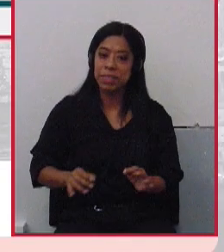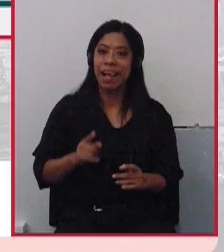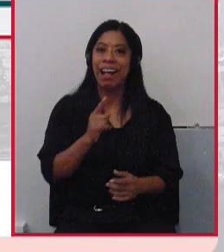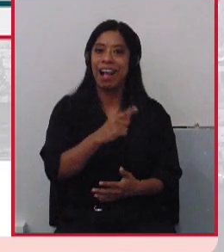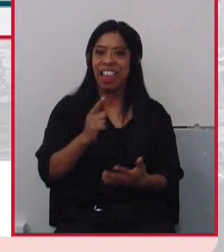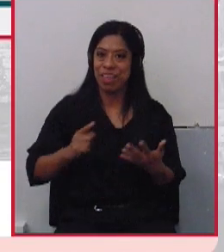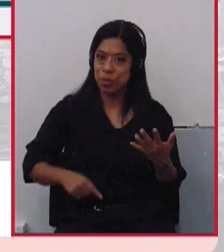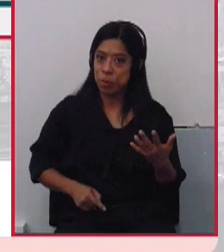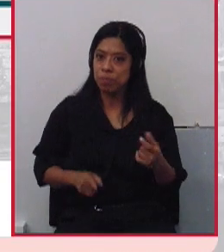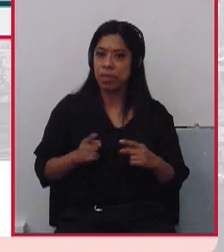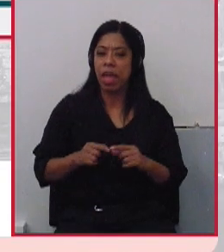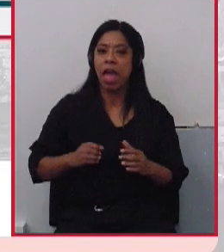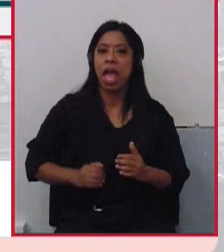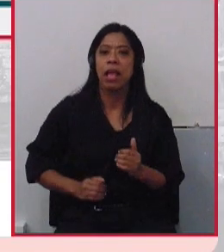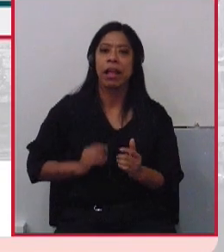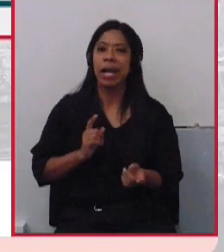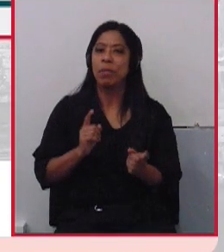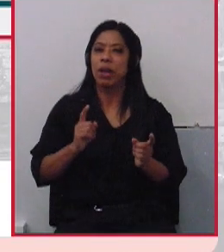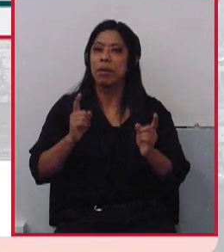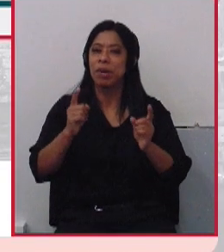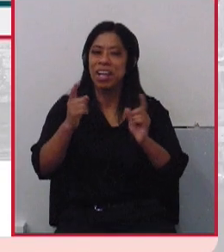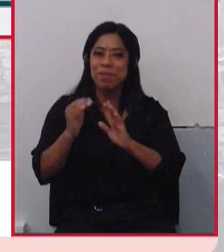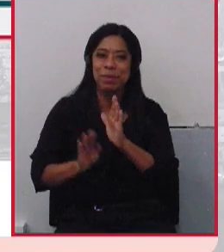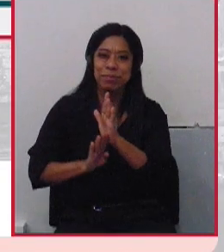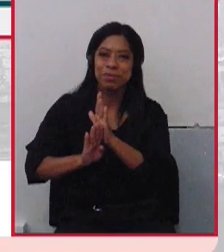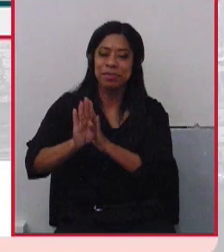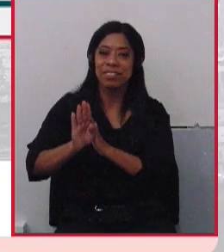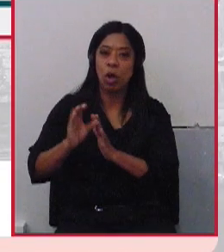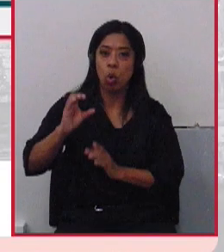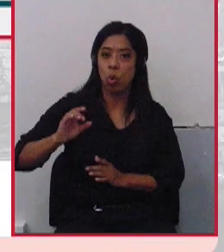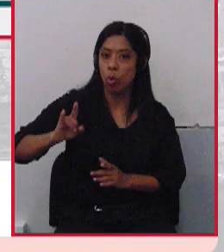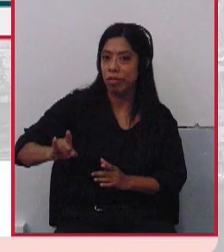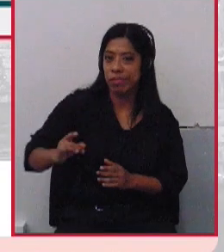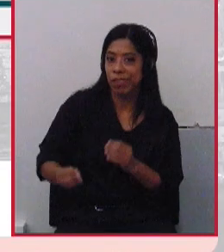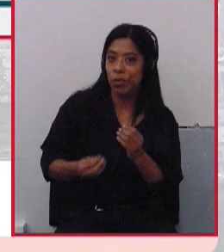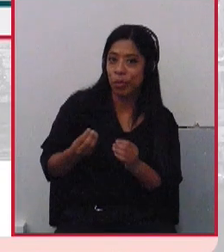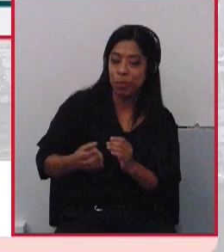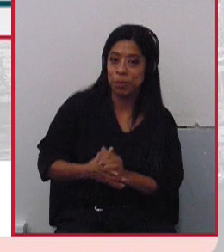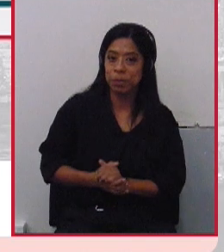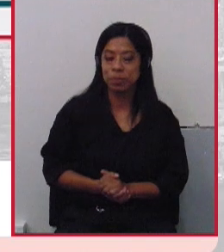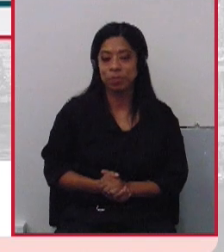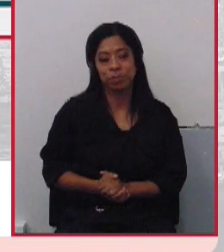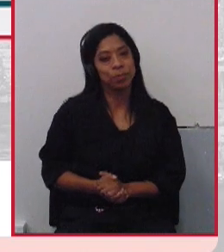¿Cómo ha ido nuestra evolución de la producción de cobre?